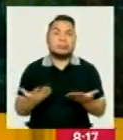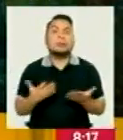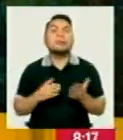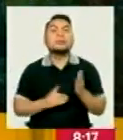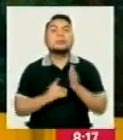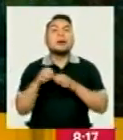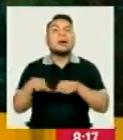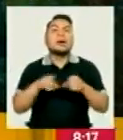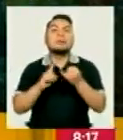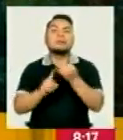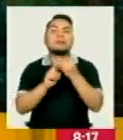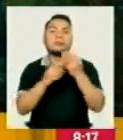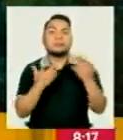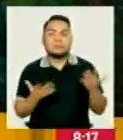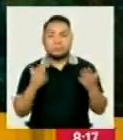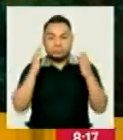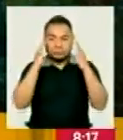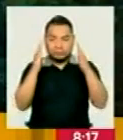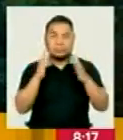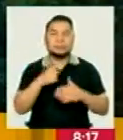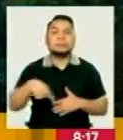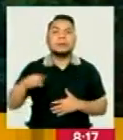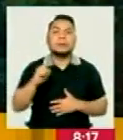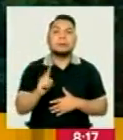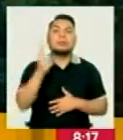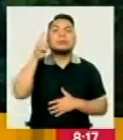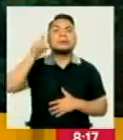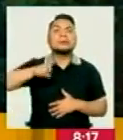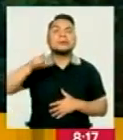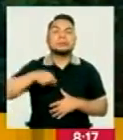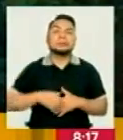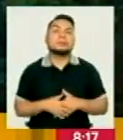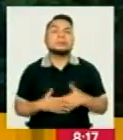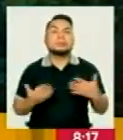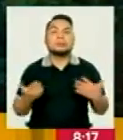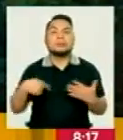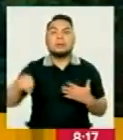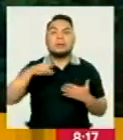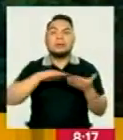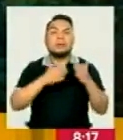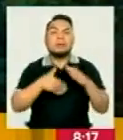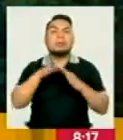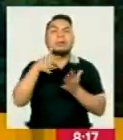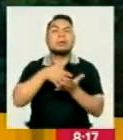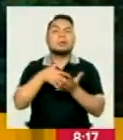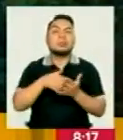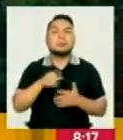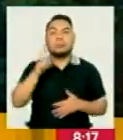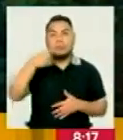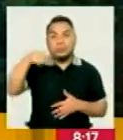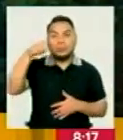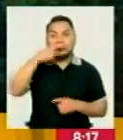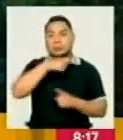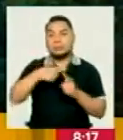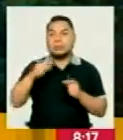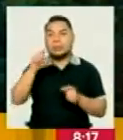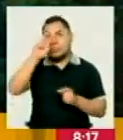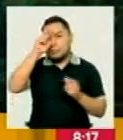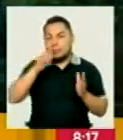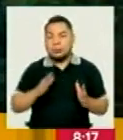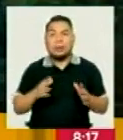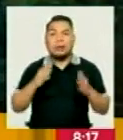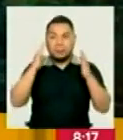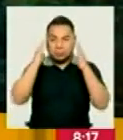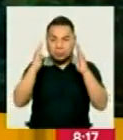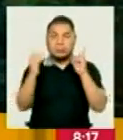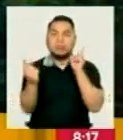de actividades de atención a las principales necesidades de nuestra población más vulnerable. Más de 1,5 millón de peruanos reciben